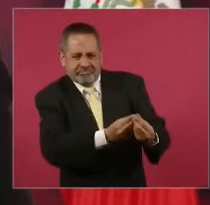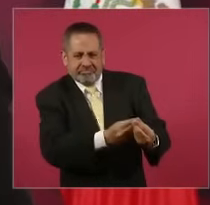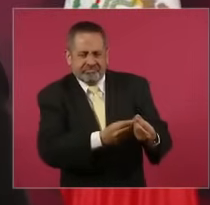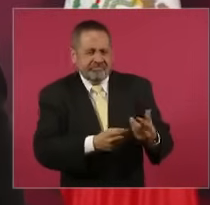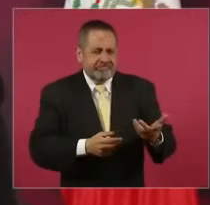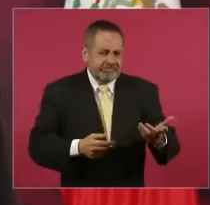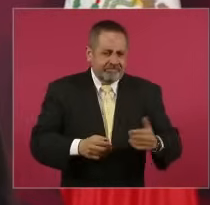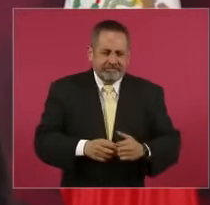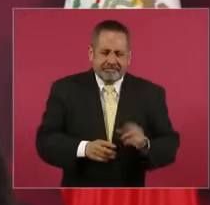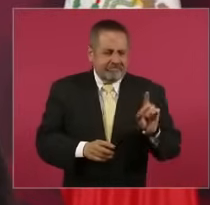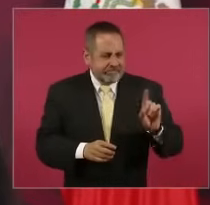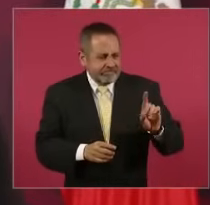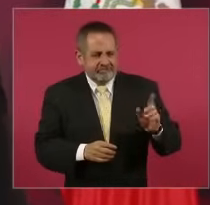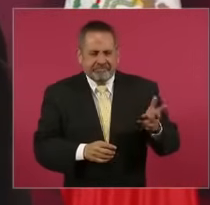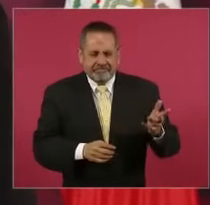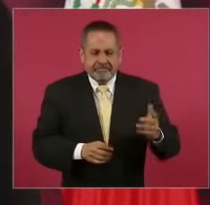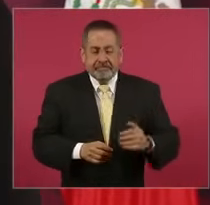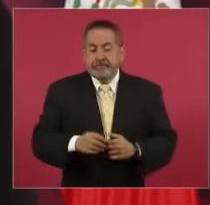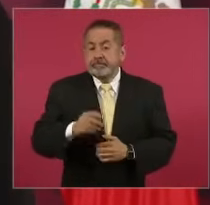Tan es así